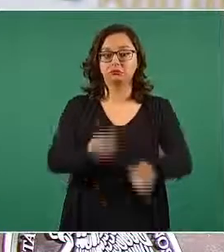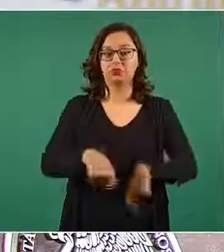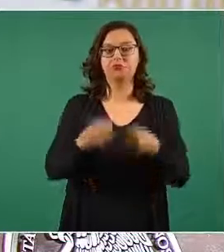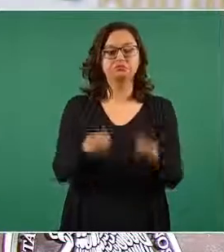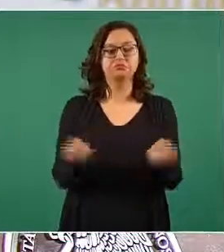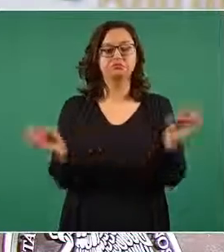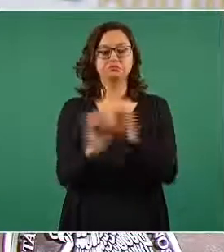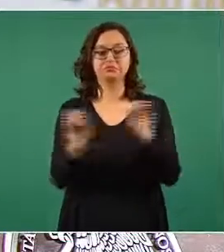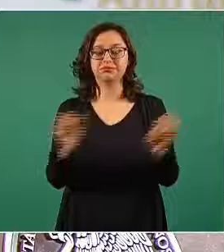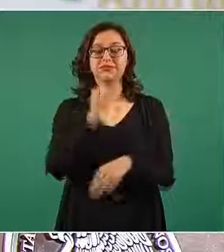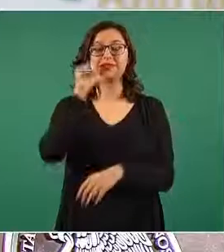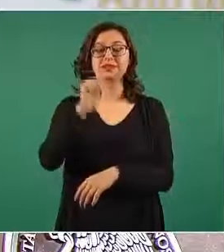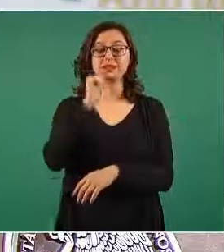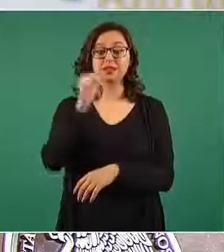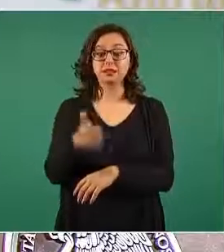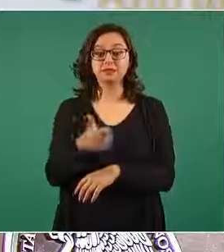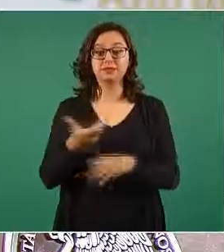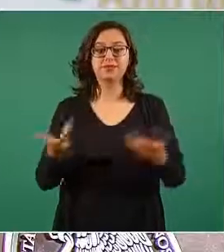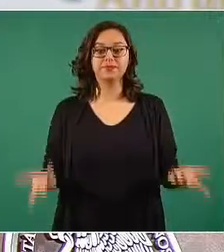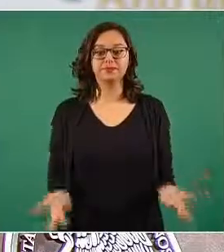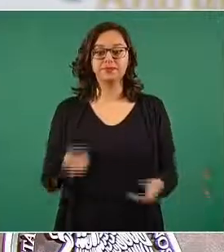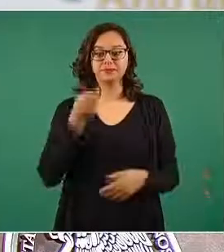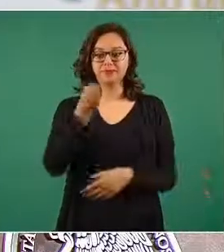Entonces tenemos que tomar decisiones